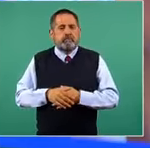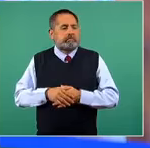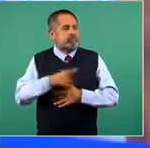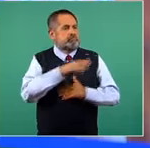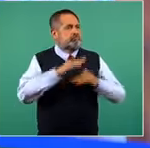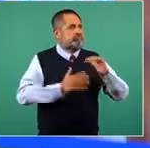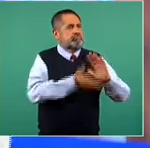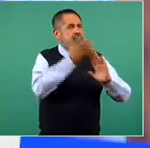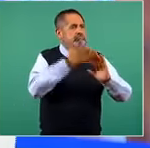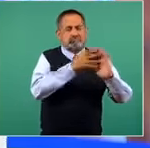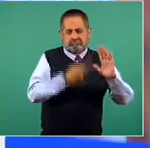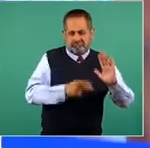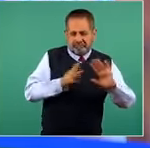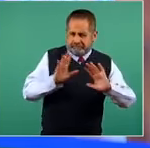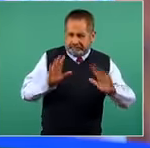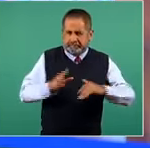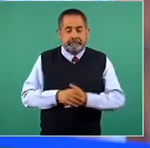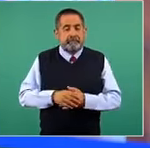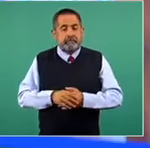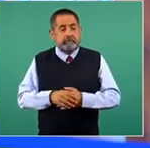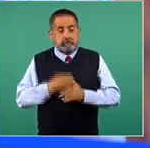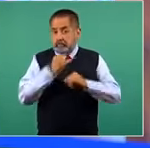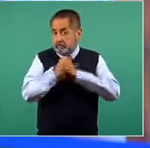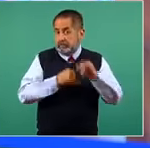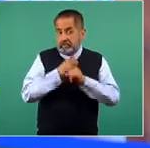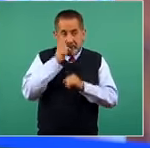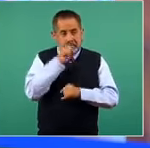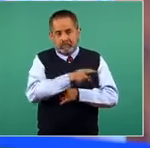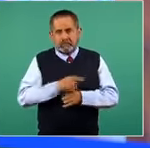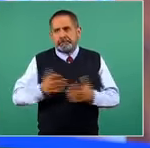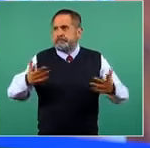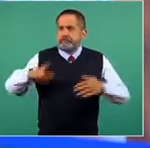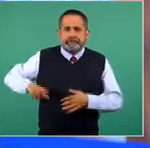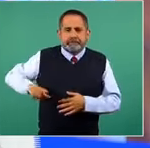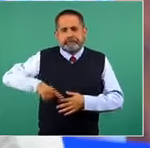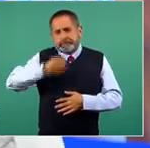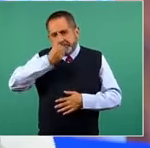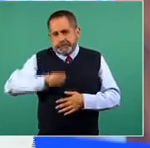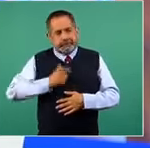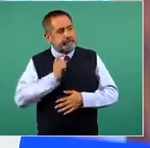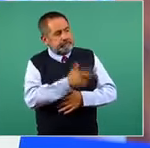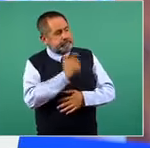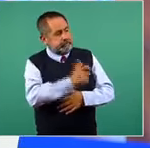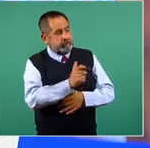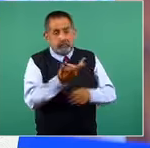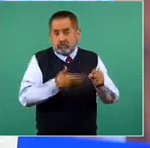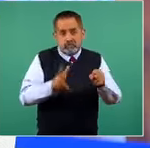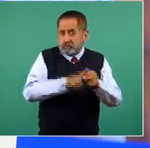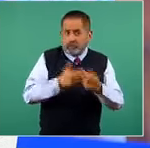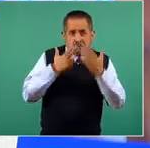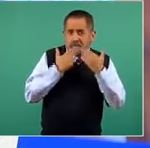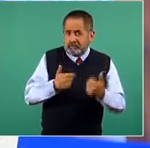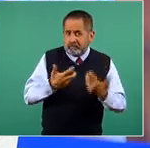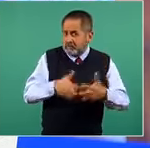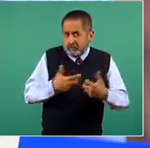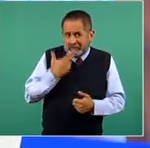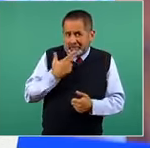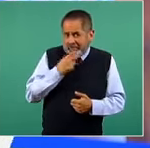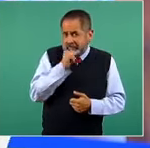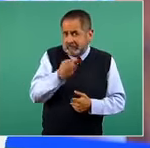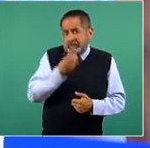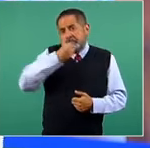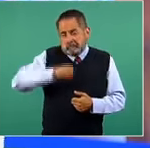constructoras nacionales e internacionales. Entonces, se le tiene que pagar aunque el hospital no opere. Imagínense ustedes, un